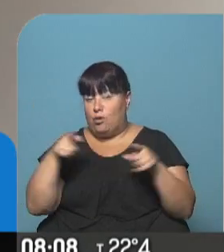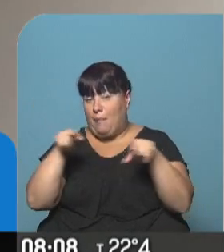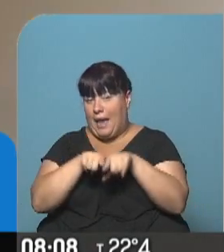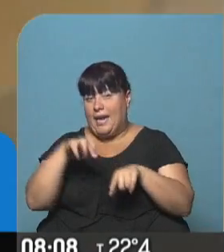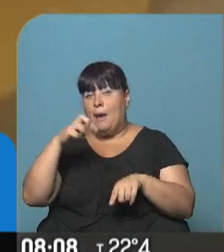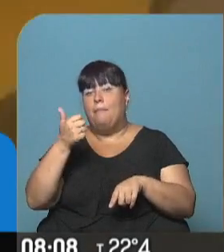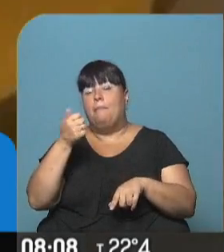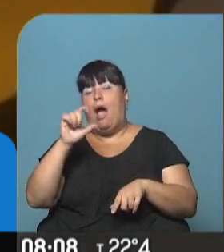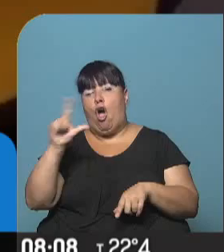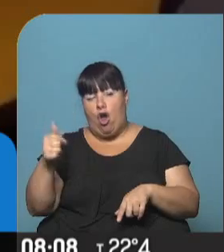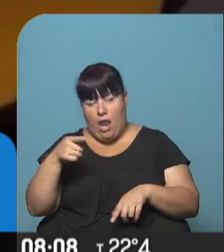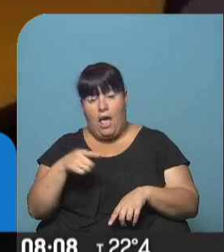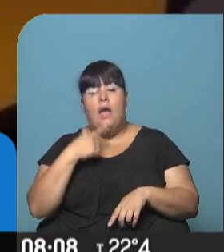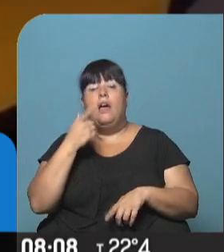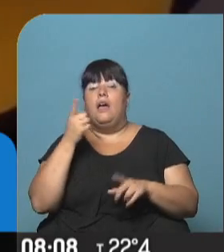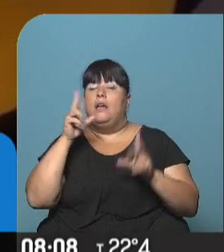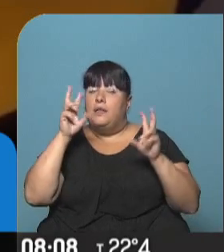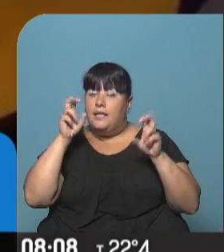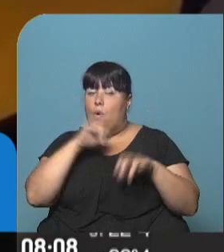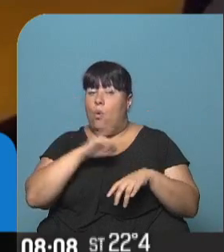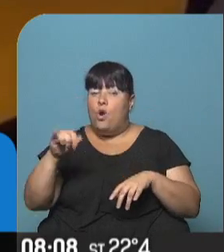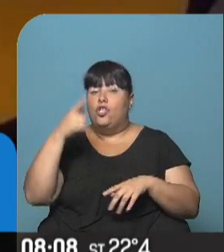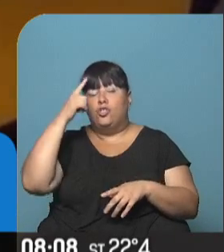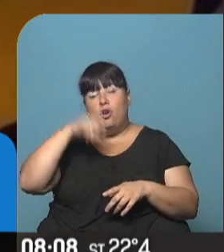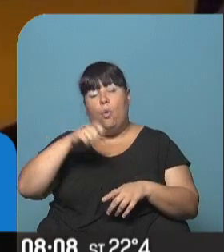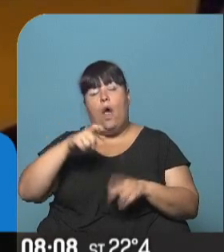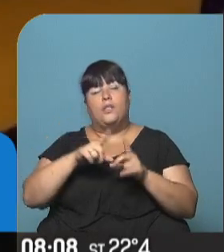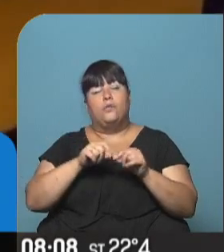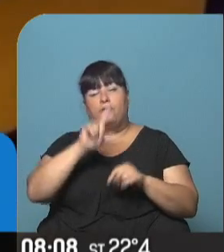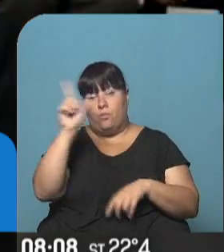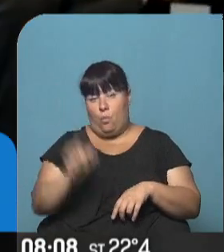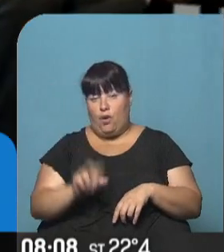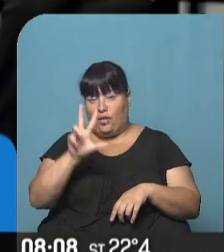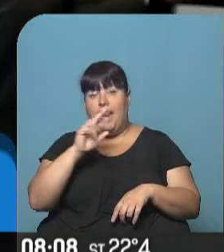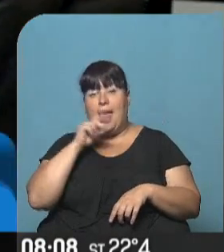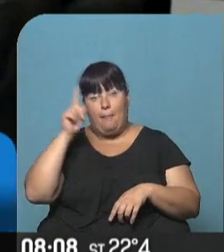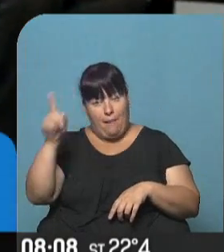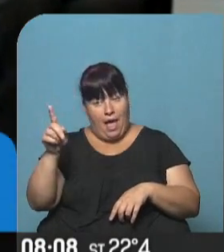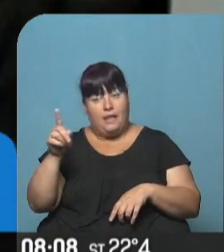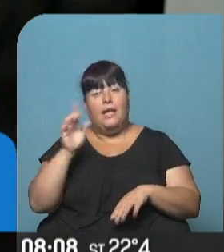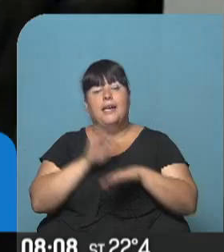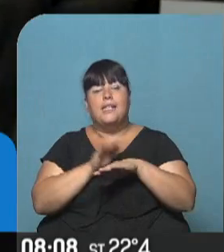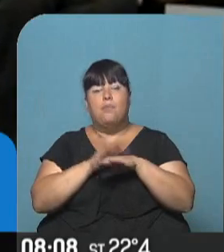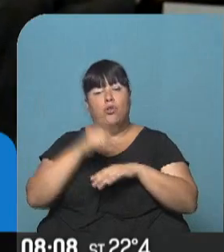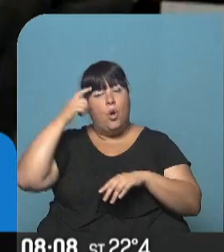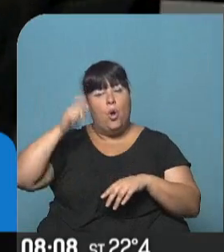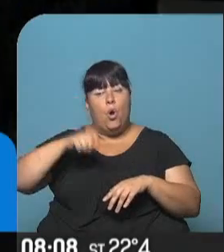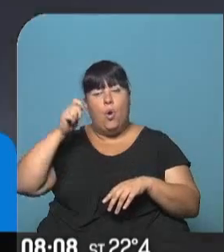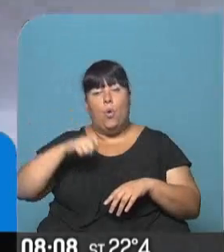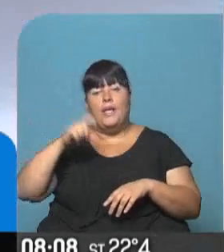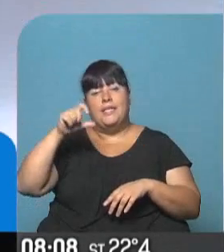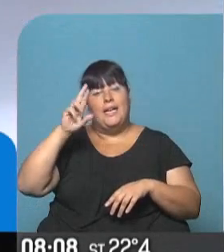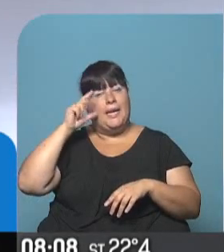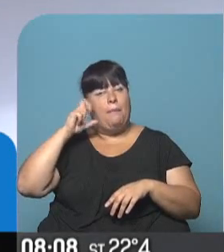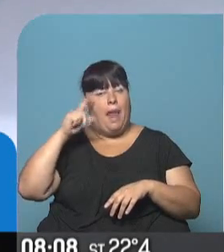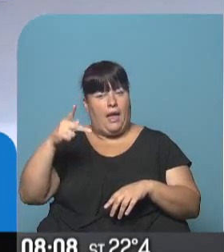Paola Fiesche. La causa radicada en el juzgado federal número 3 de La Plata está a cargo del juez Ernesto